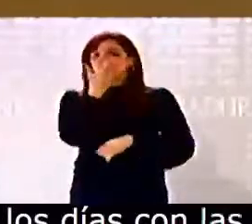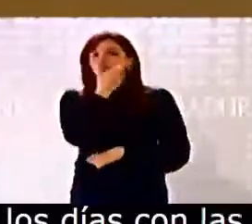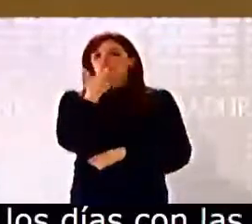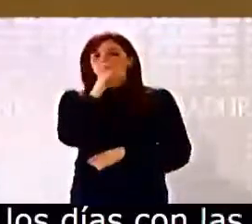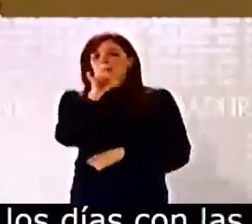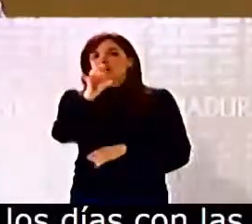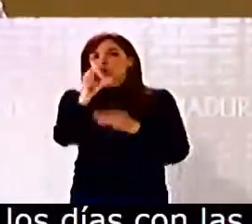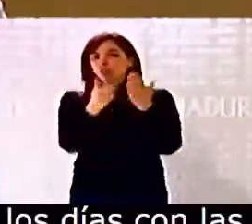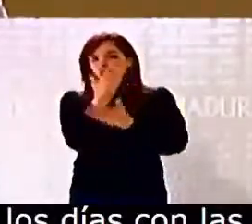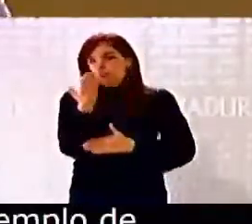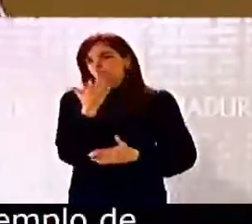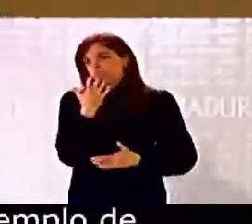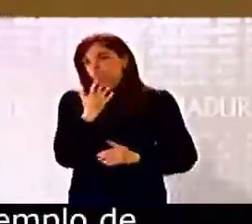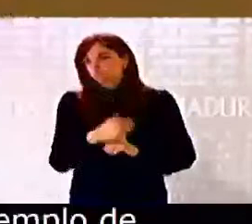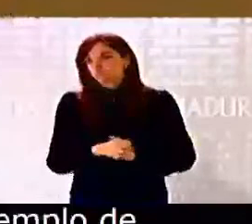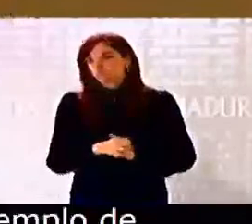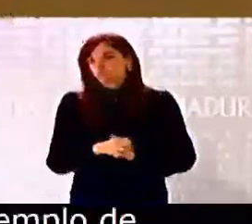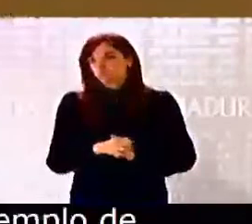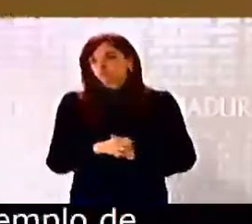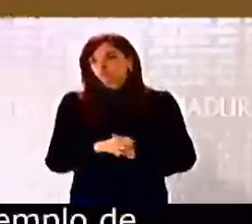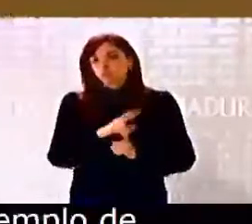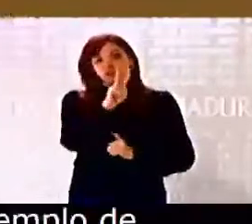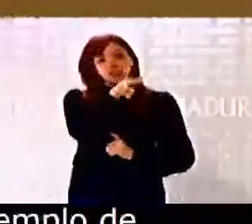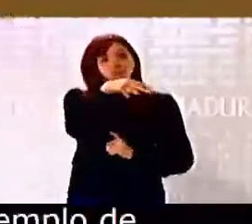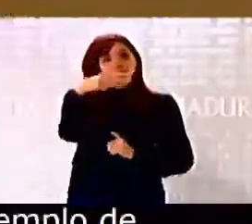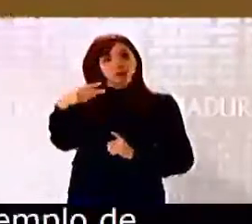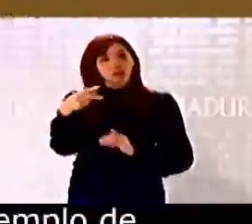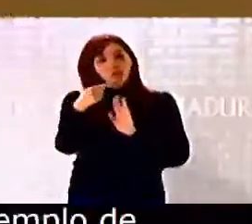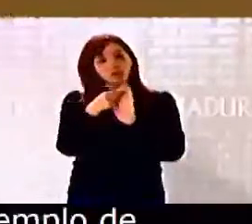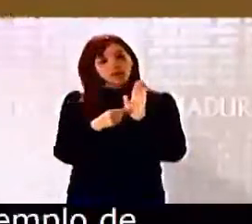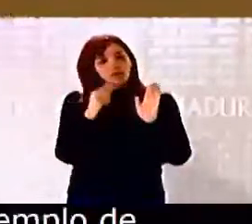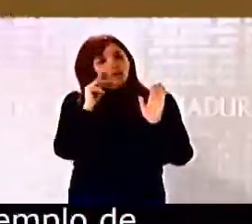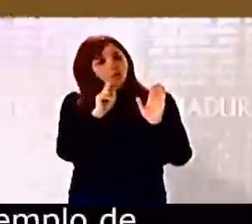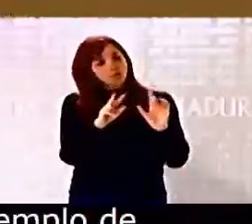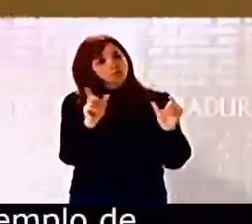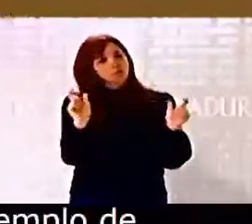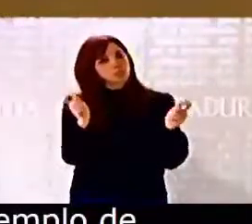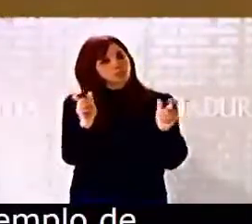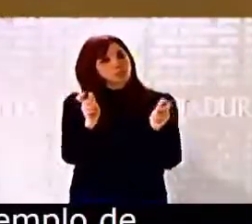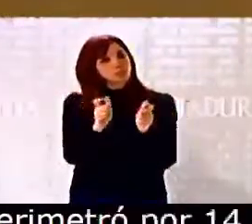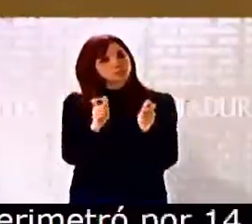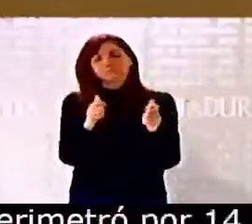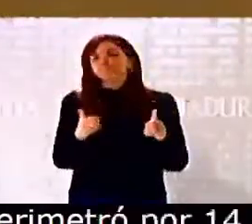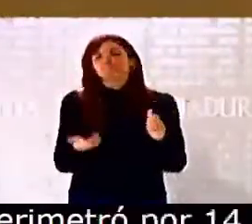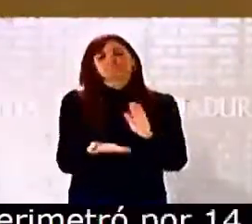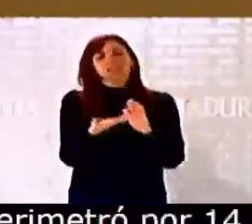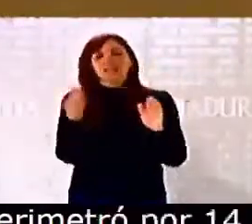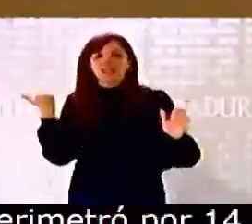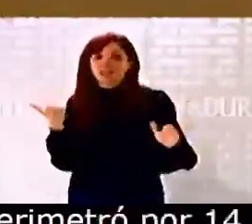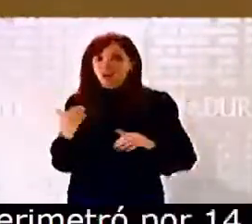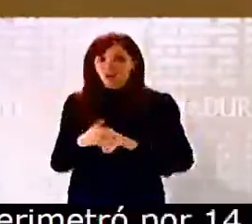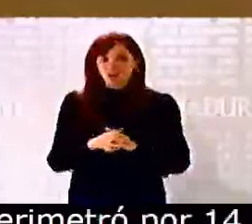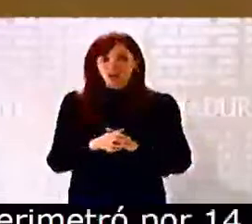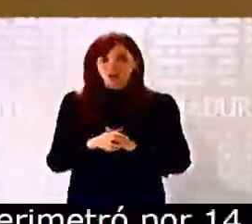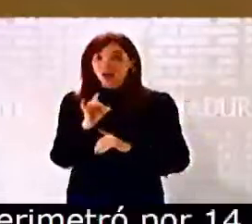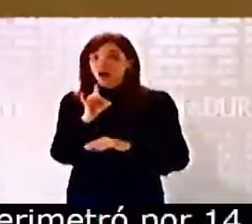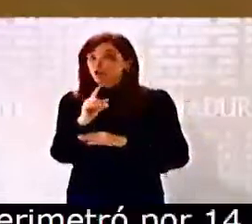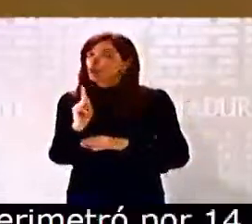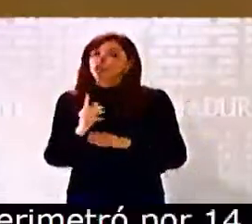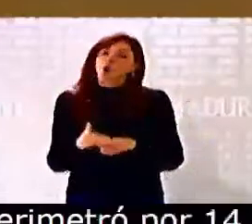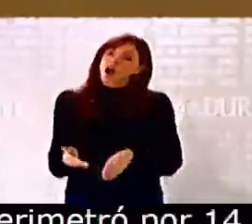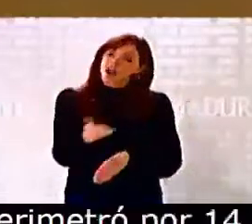días y tras el resultado de las medidas levantó antes de lo inicialmente